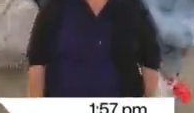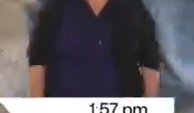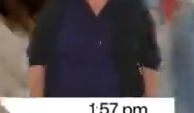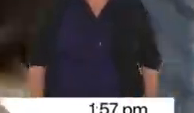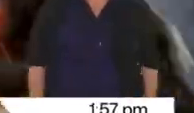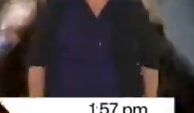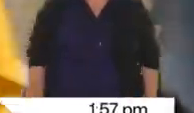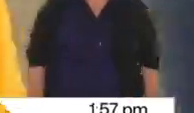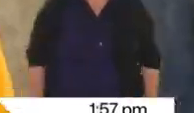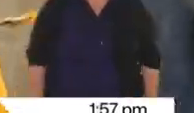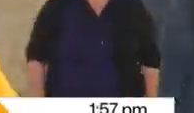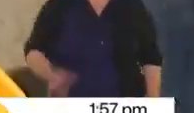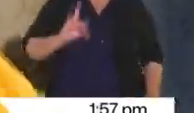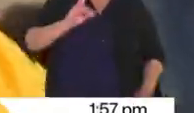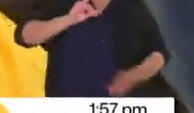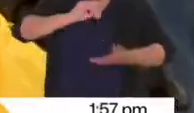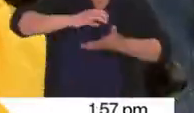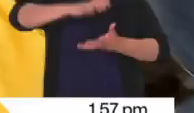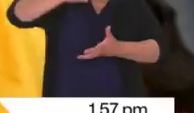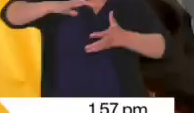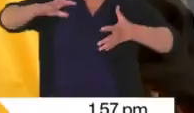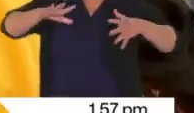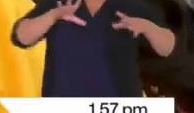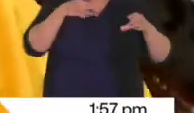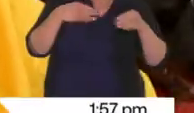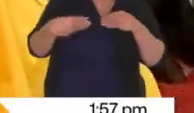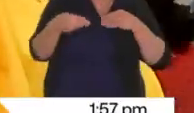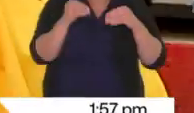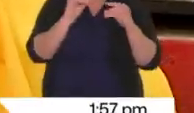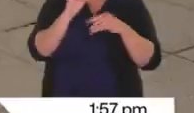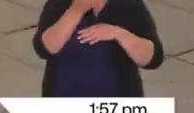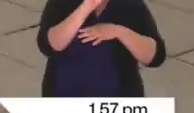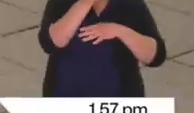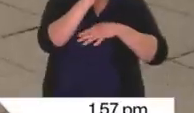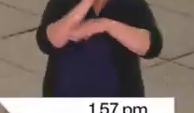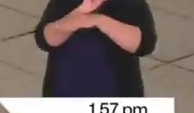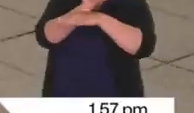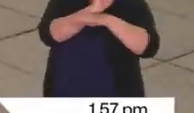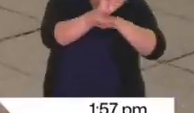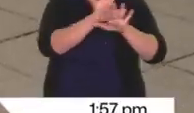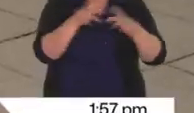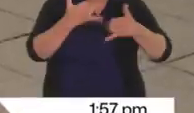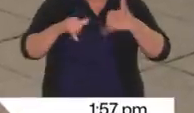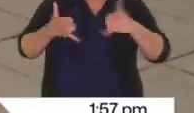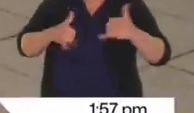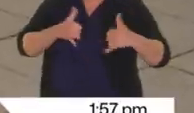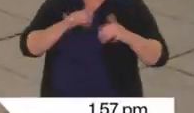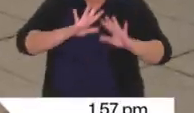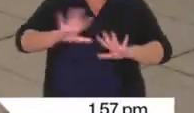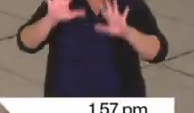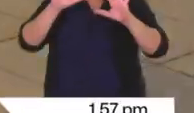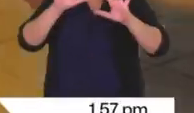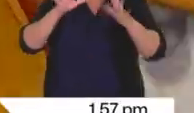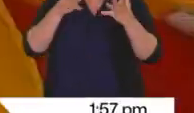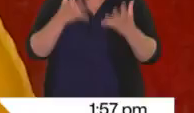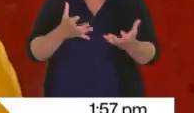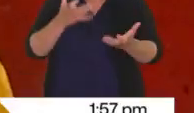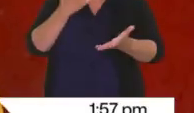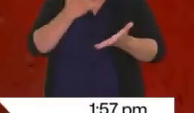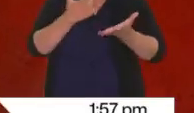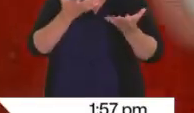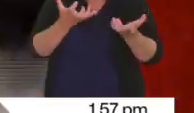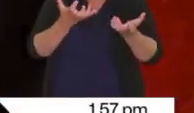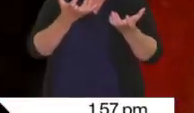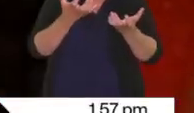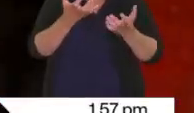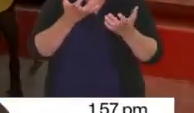son adultos tranquilos dóciles y muy cariñosos qué más podemos pedir Pues nosotros nada pero ellos lo único que nos piden es que les